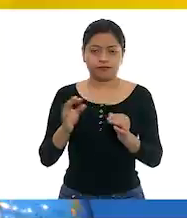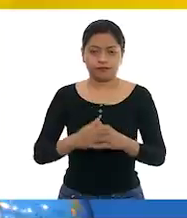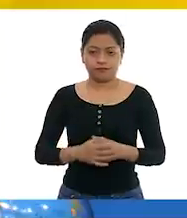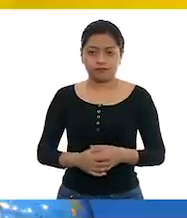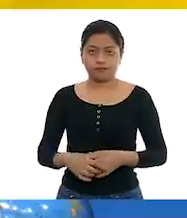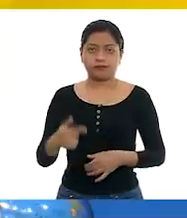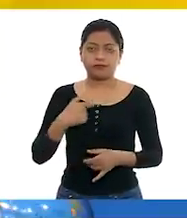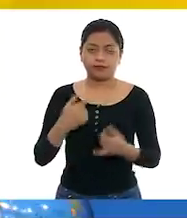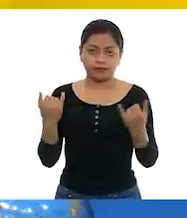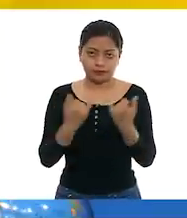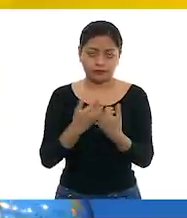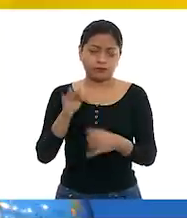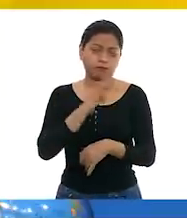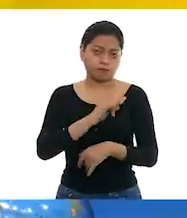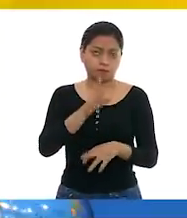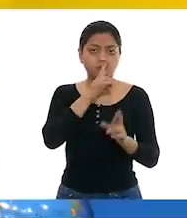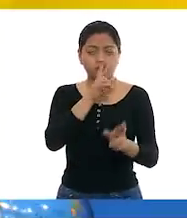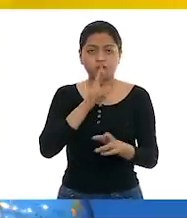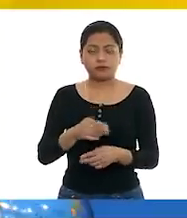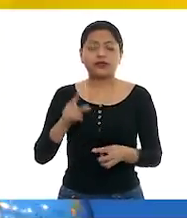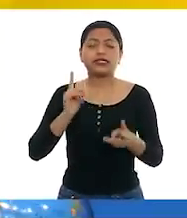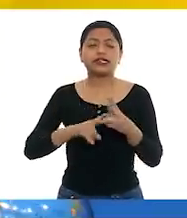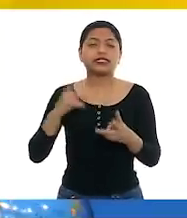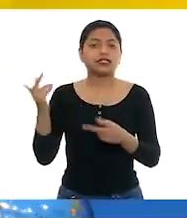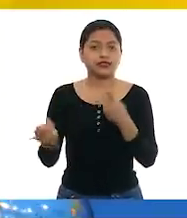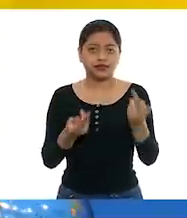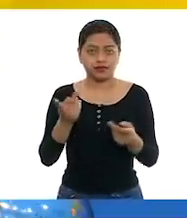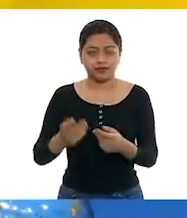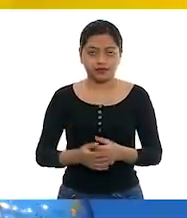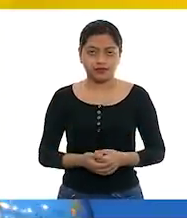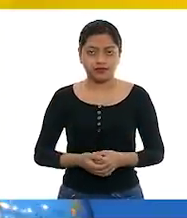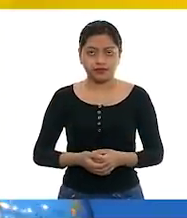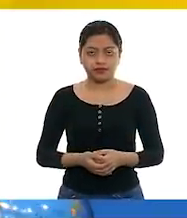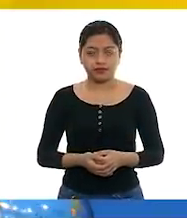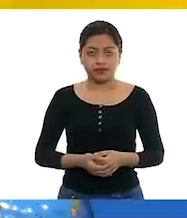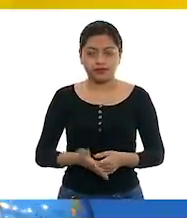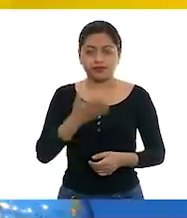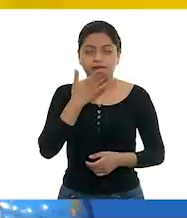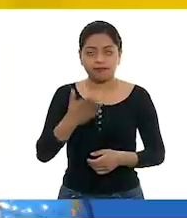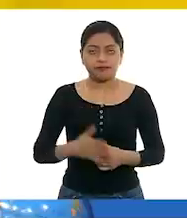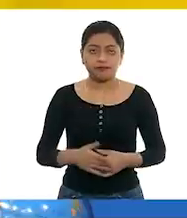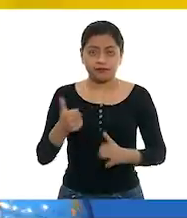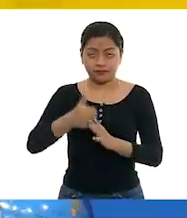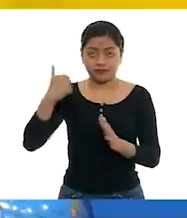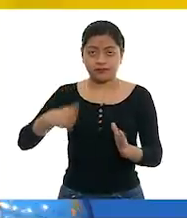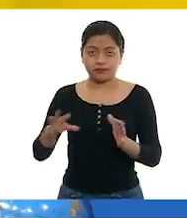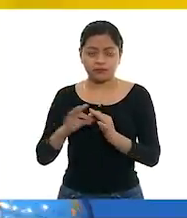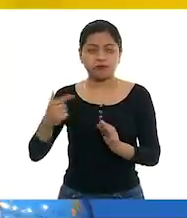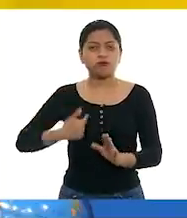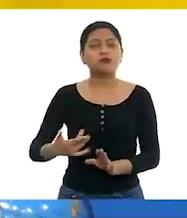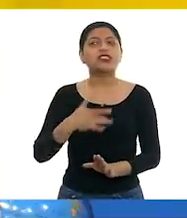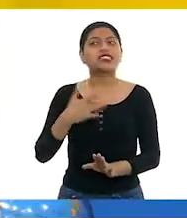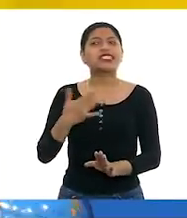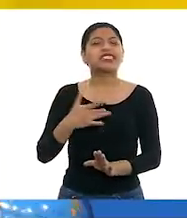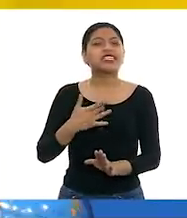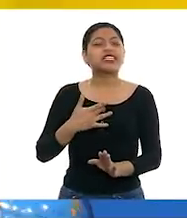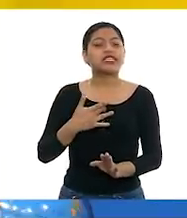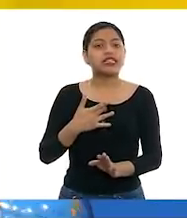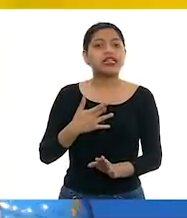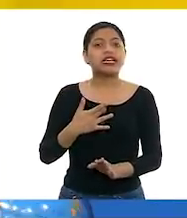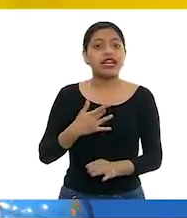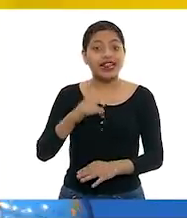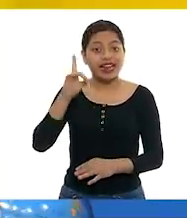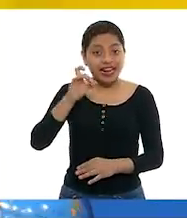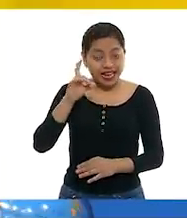que también va a servir para responder la tercera pregunta. Muy bien. Bueno, como les decía, yo sospechaba que no era casual